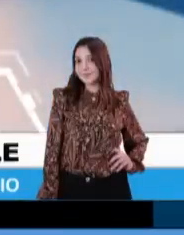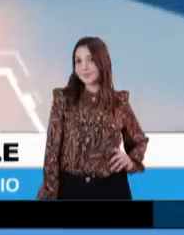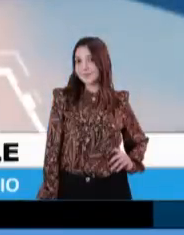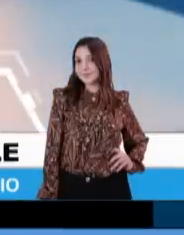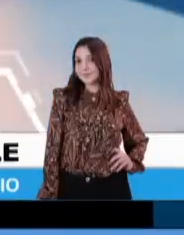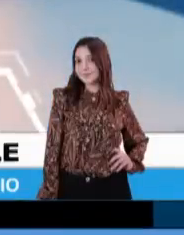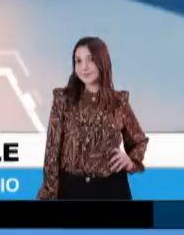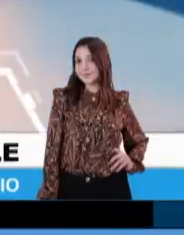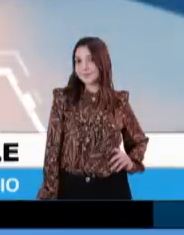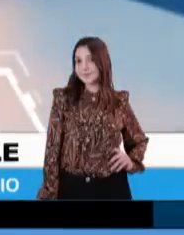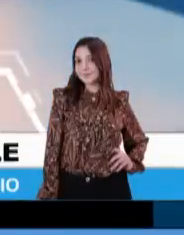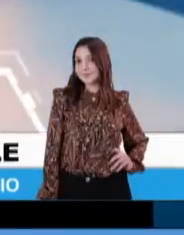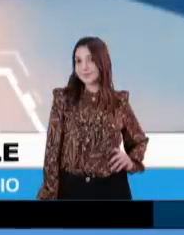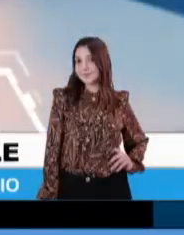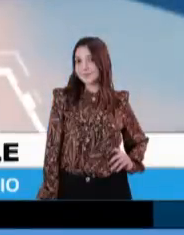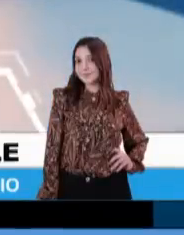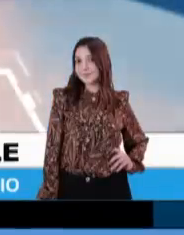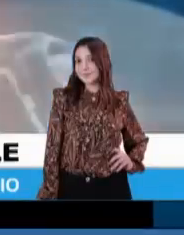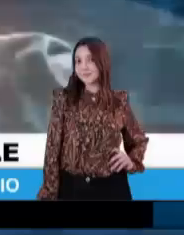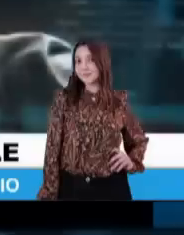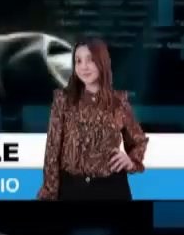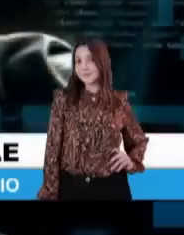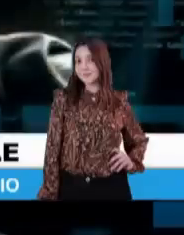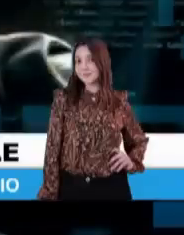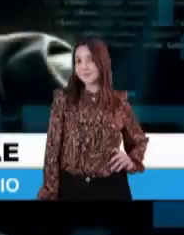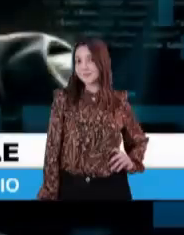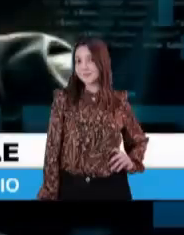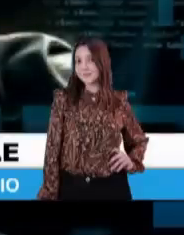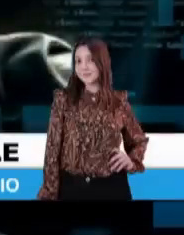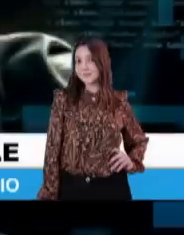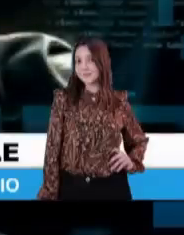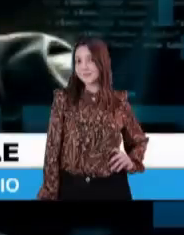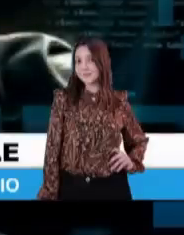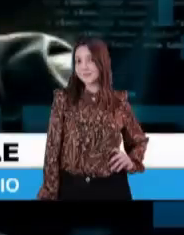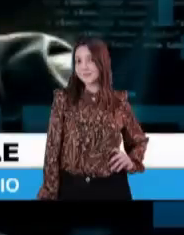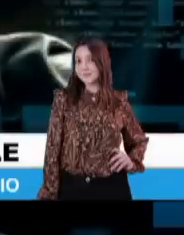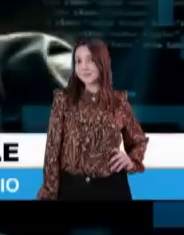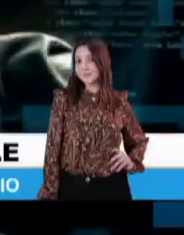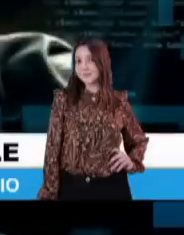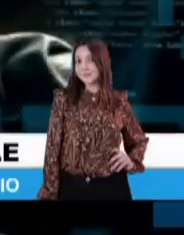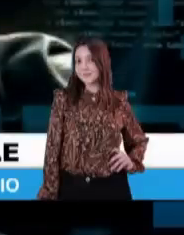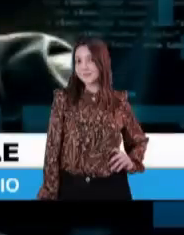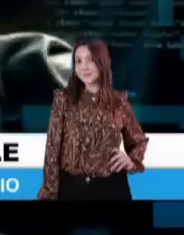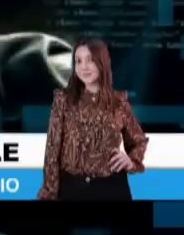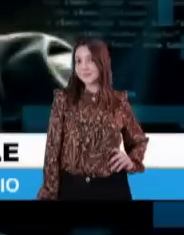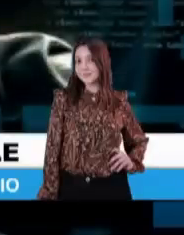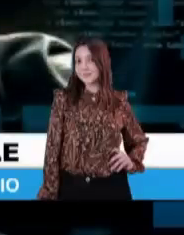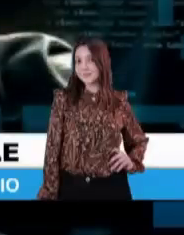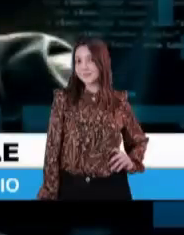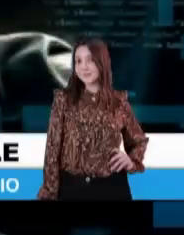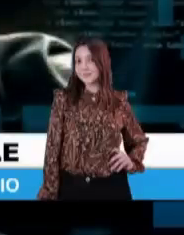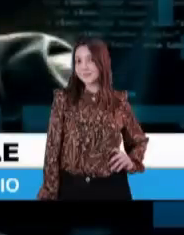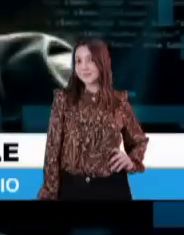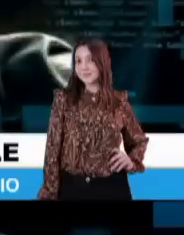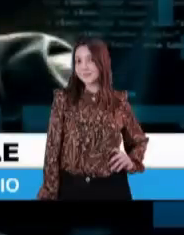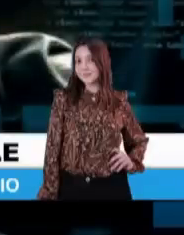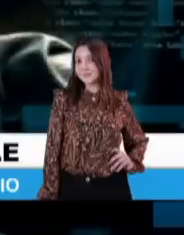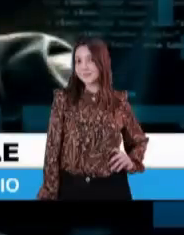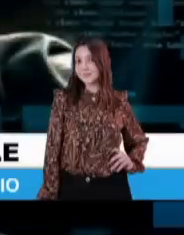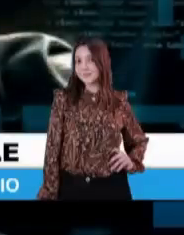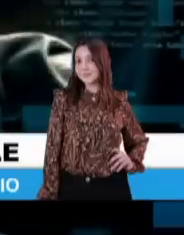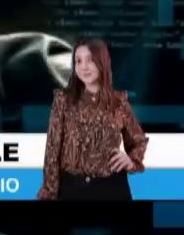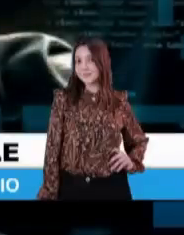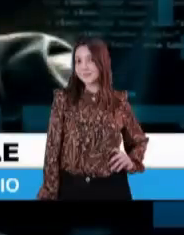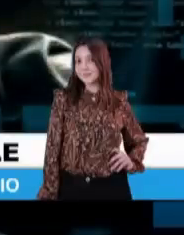grupo internacional denominado Guacamaya, el cual logró robar casi 400.000 correos electrónicos desde este organismo.